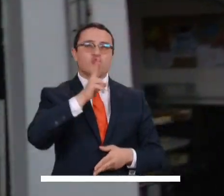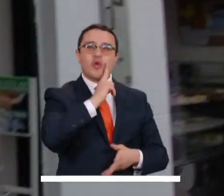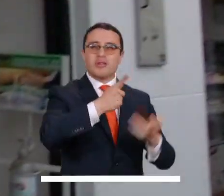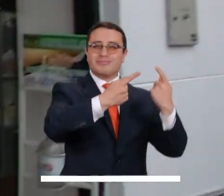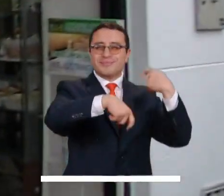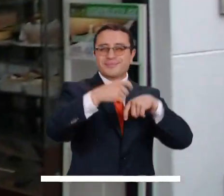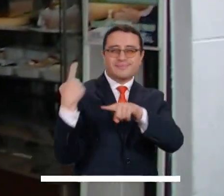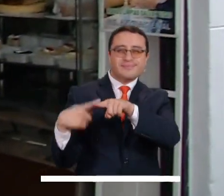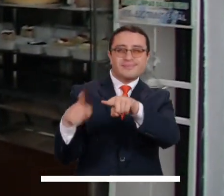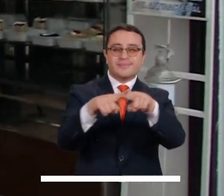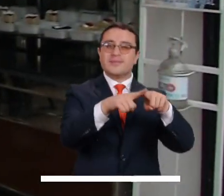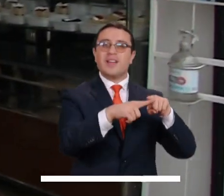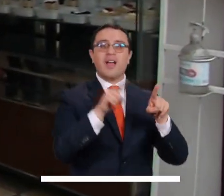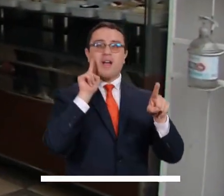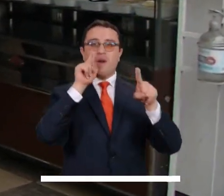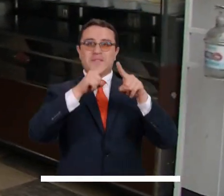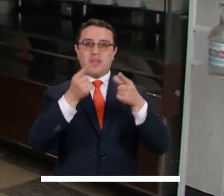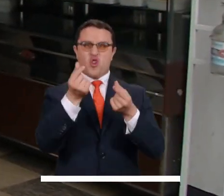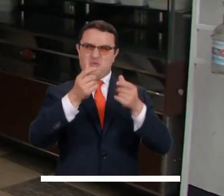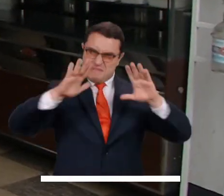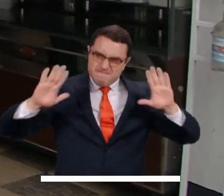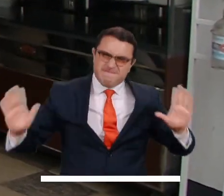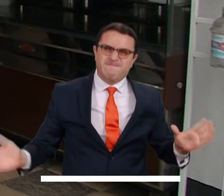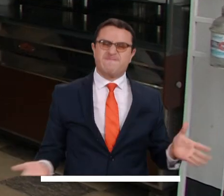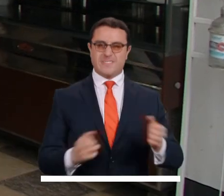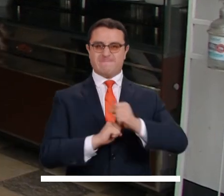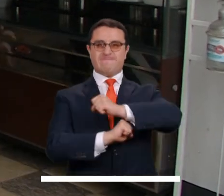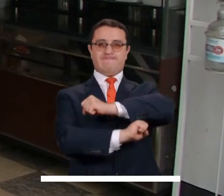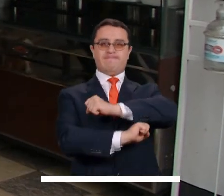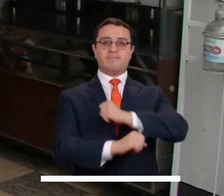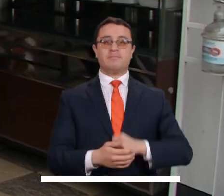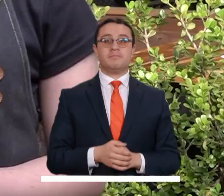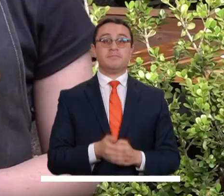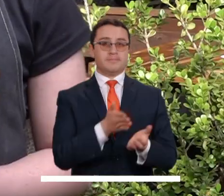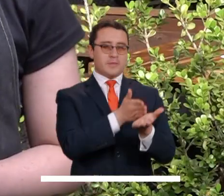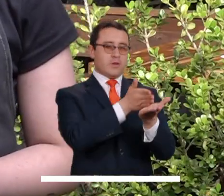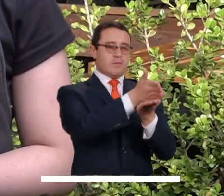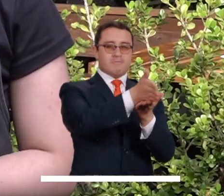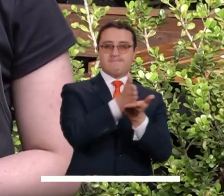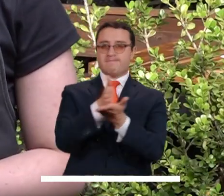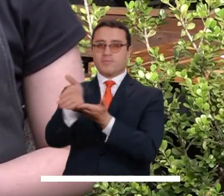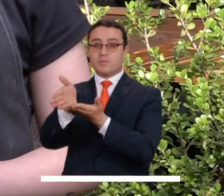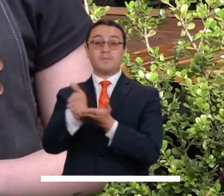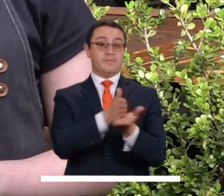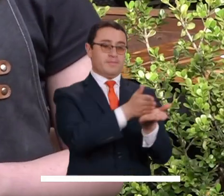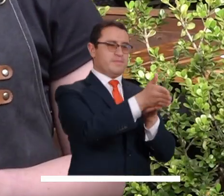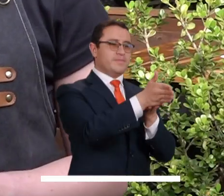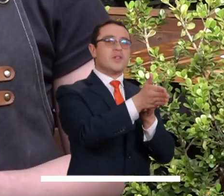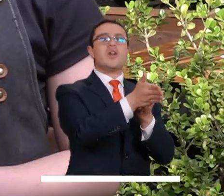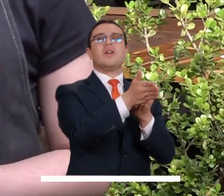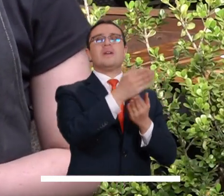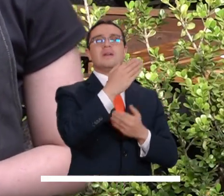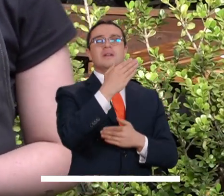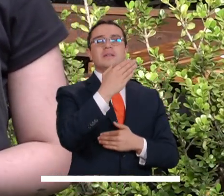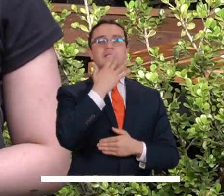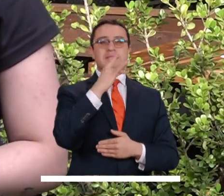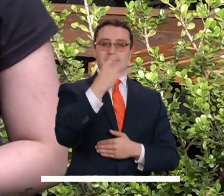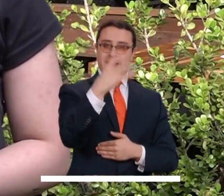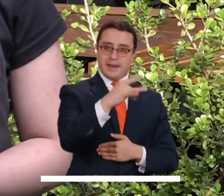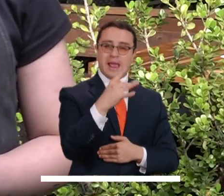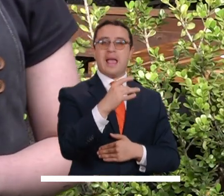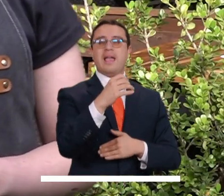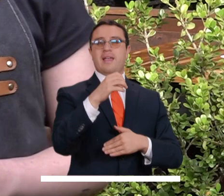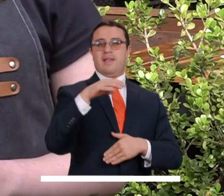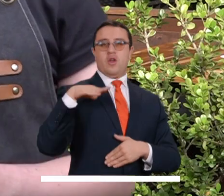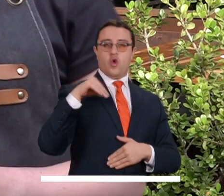negocios, fortaleciendo la reactivación económica. Comprenderá dos rutas, comprende Zipaquirá, Cajicá, Chía y Cota,